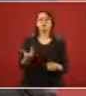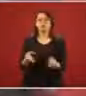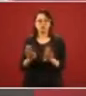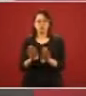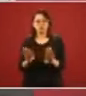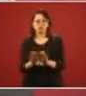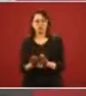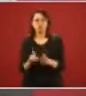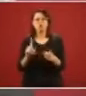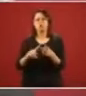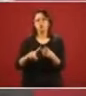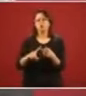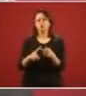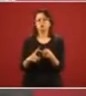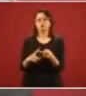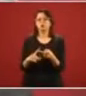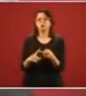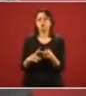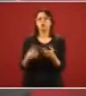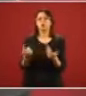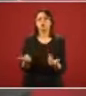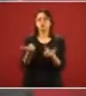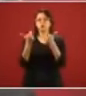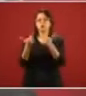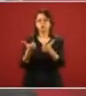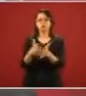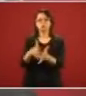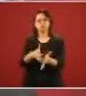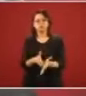cuánto nos hemos ahorrado,